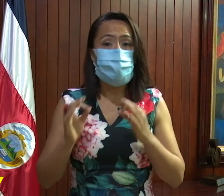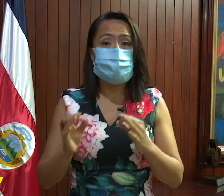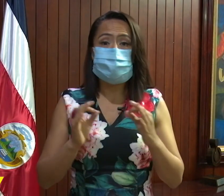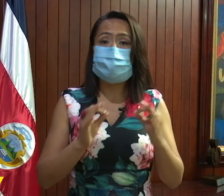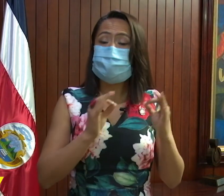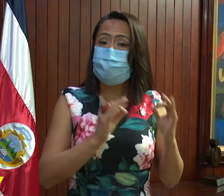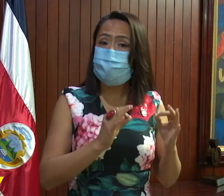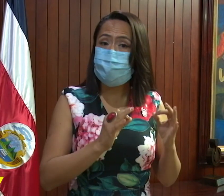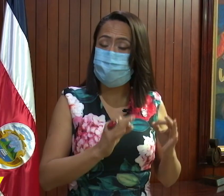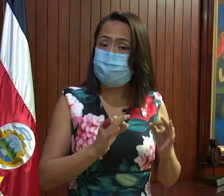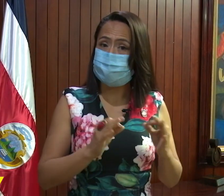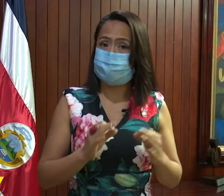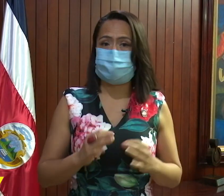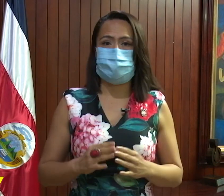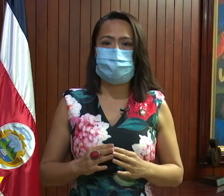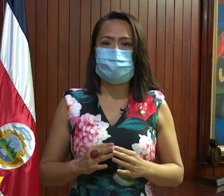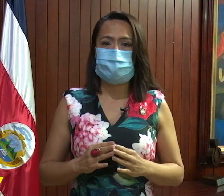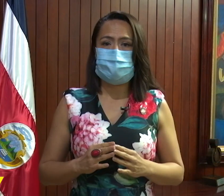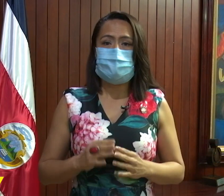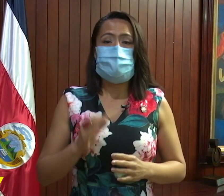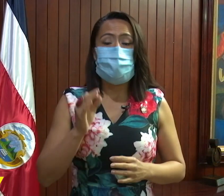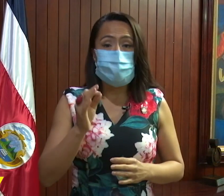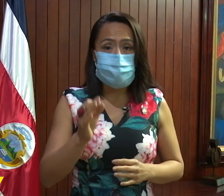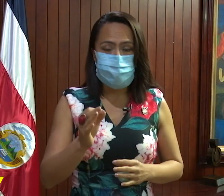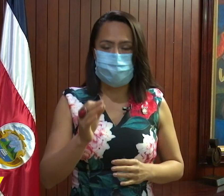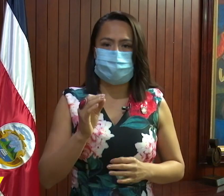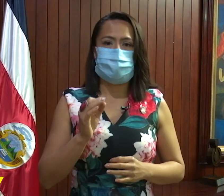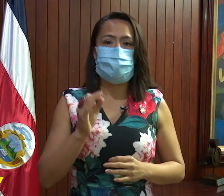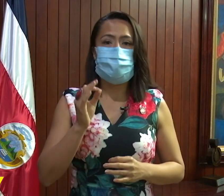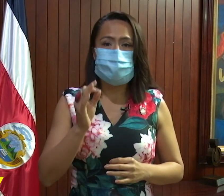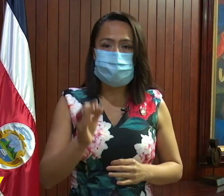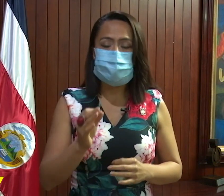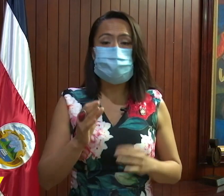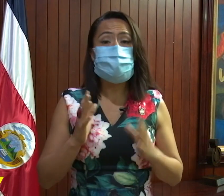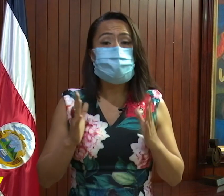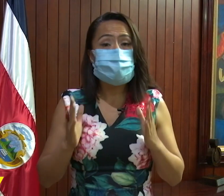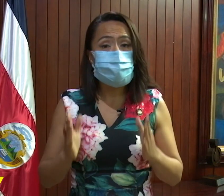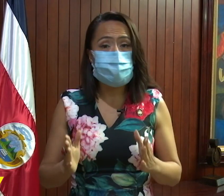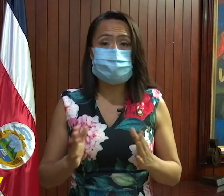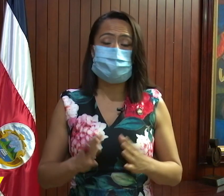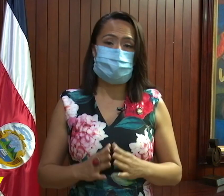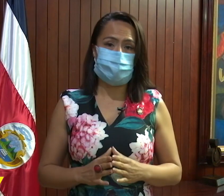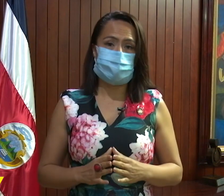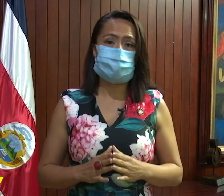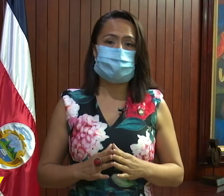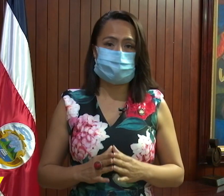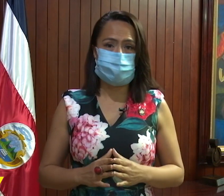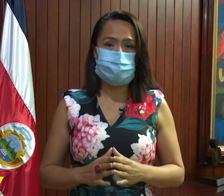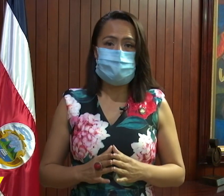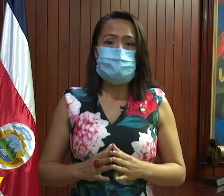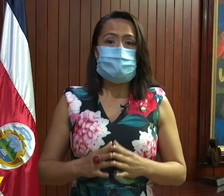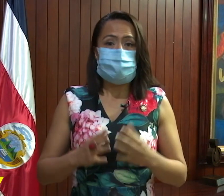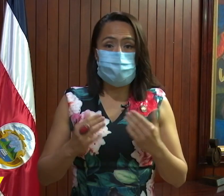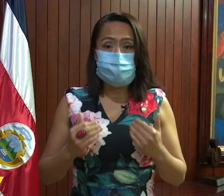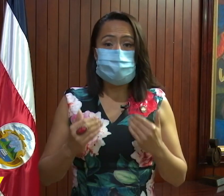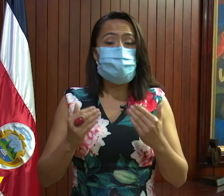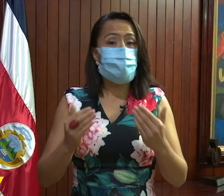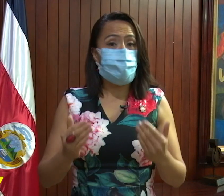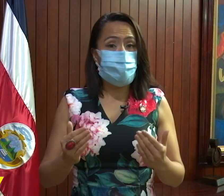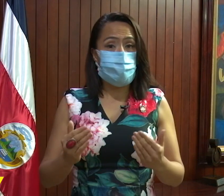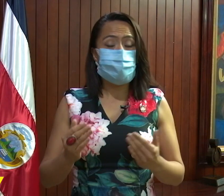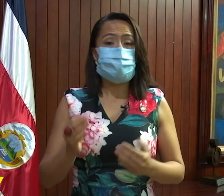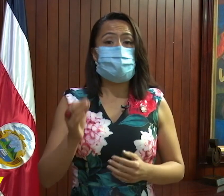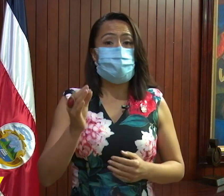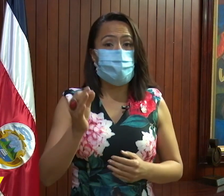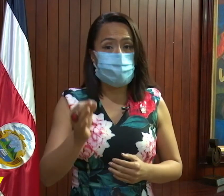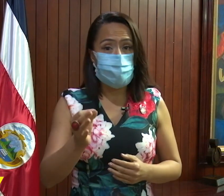no atender la Constitución y las leyes. Por eso le hemos ofrecido insistentemente a la Asamblea Legislativa nuestra